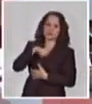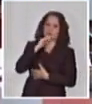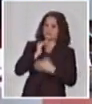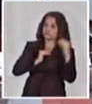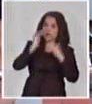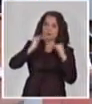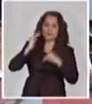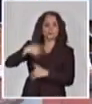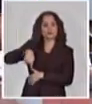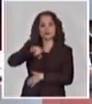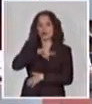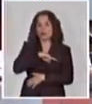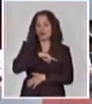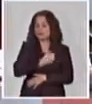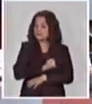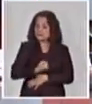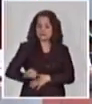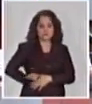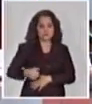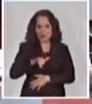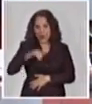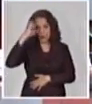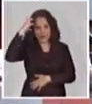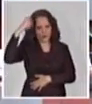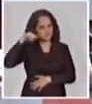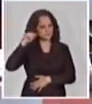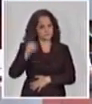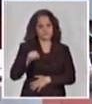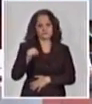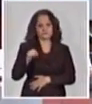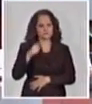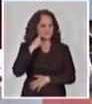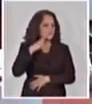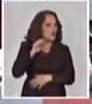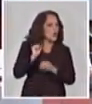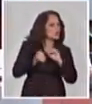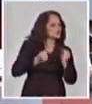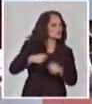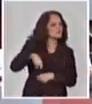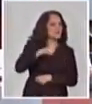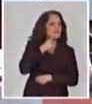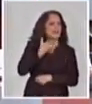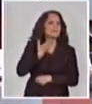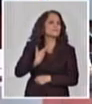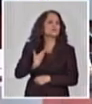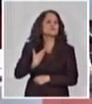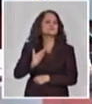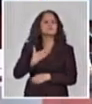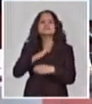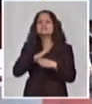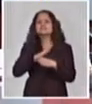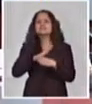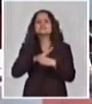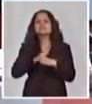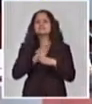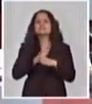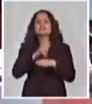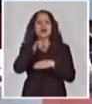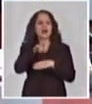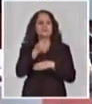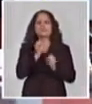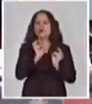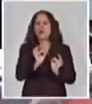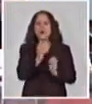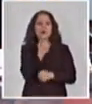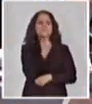Entre todos, empezando por el gobierno. Muchas personas me han preguntado qué cosa es especulativo y qué cosa es abusivo.